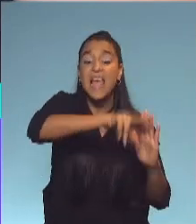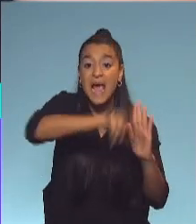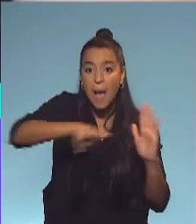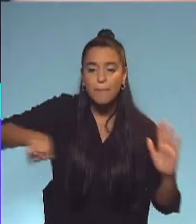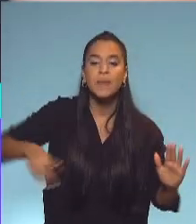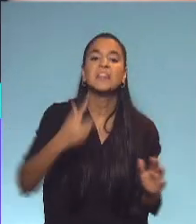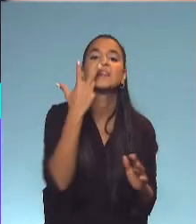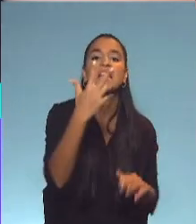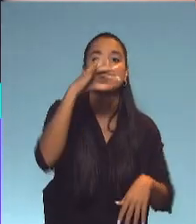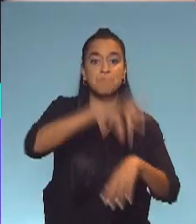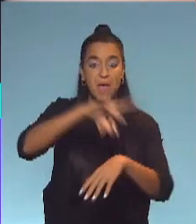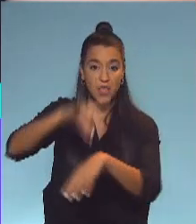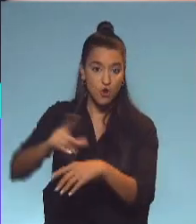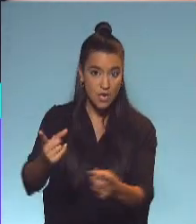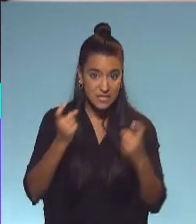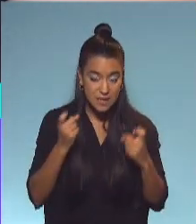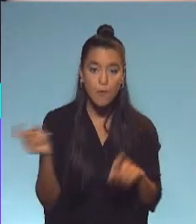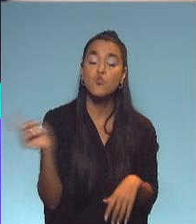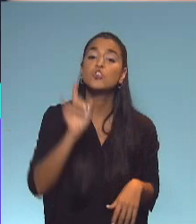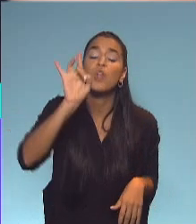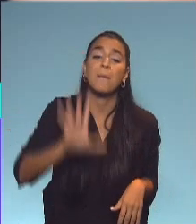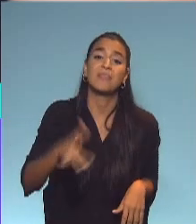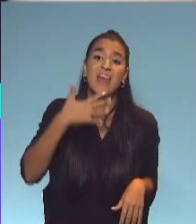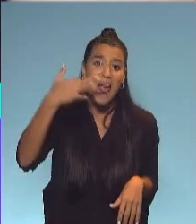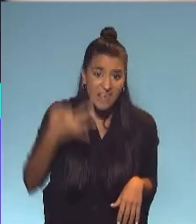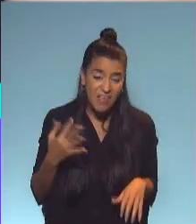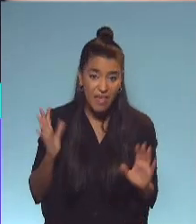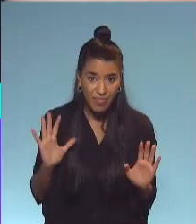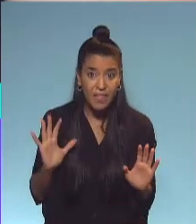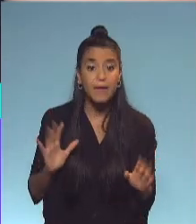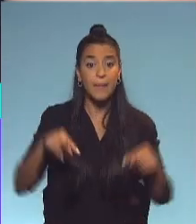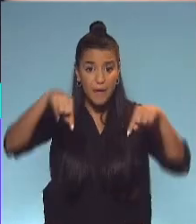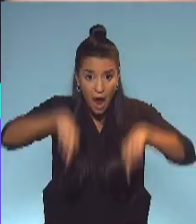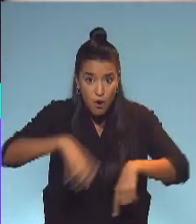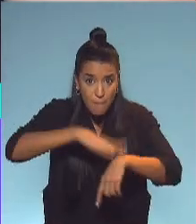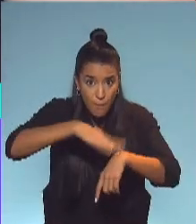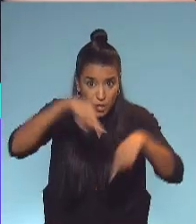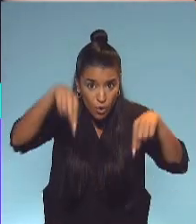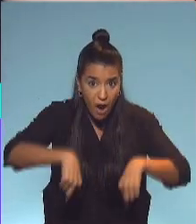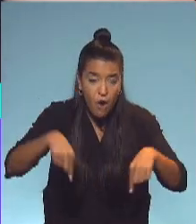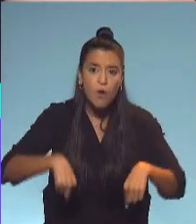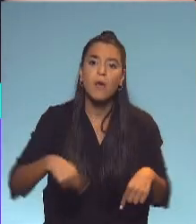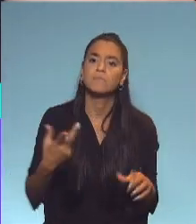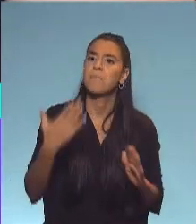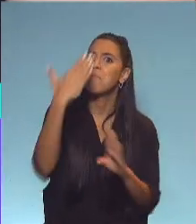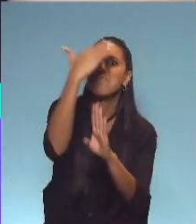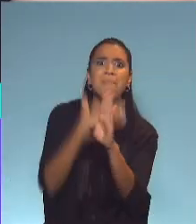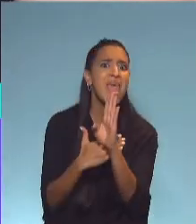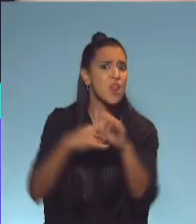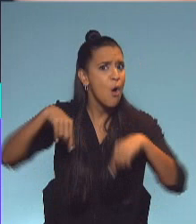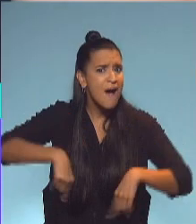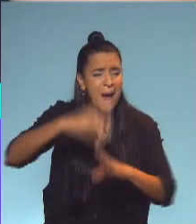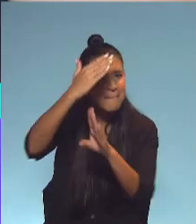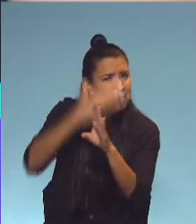3 médicos. Y no solamente no es la realidad, sino que en este momento estamos muy por debajo de eso, muy